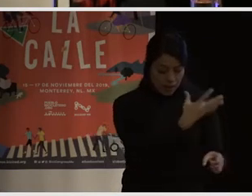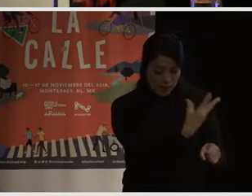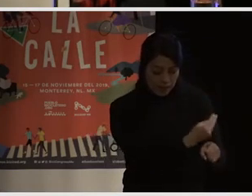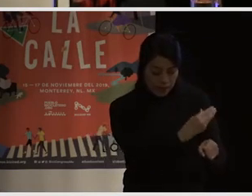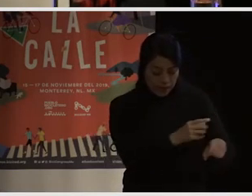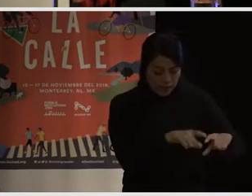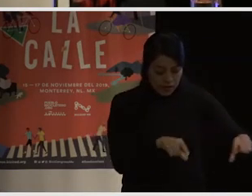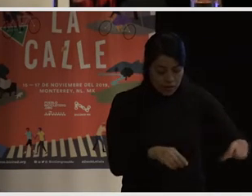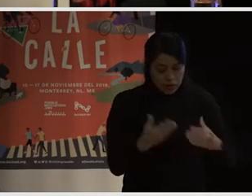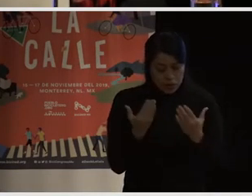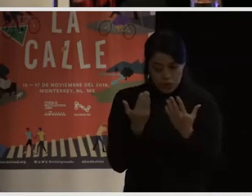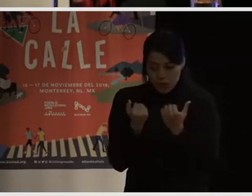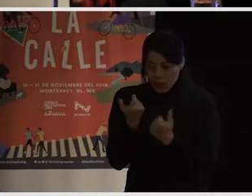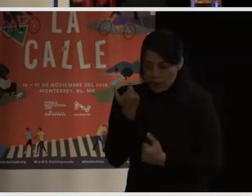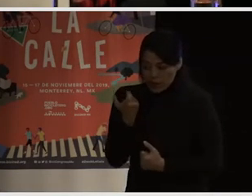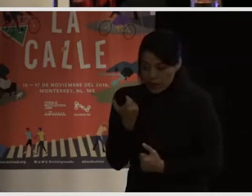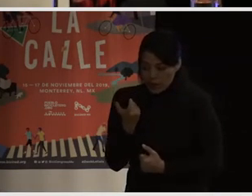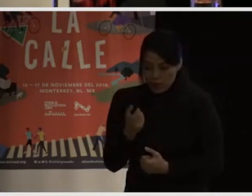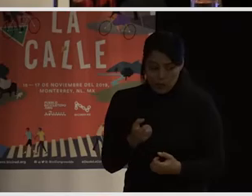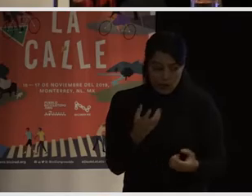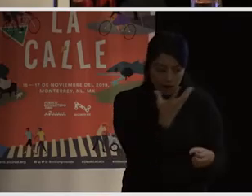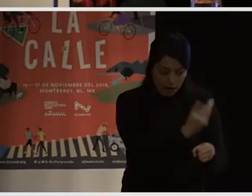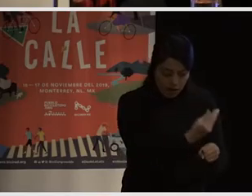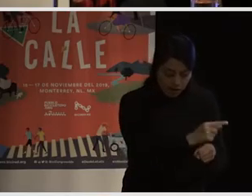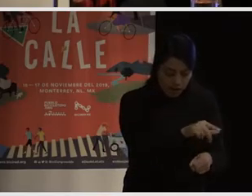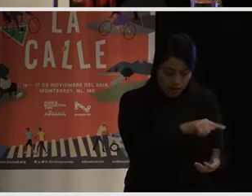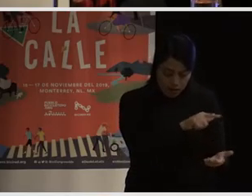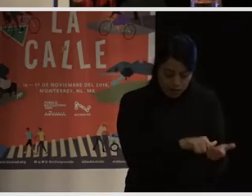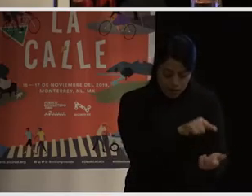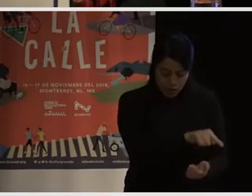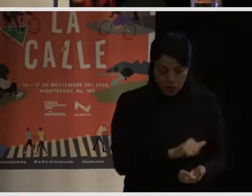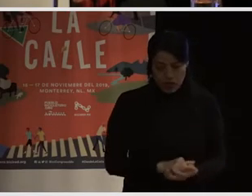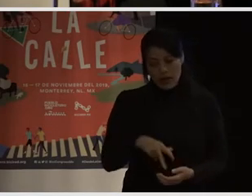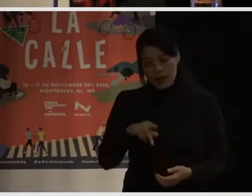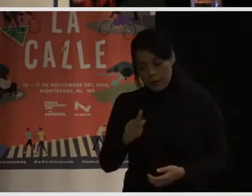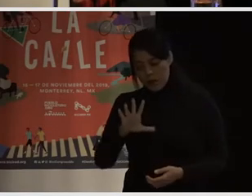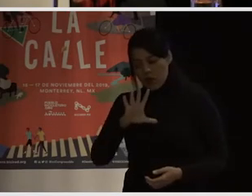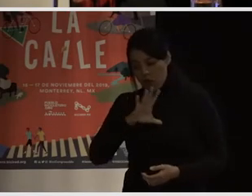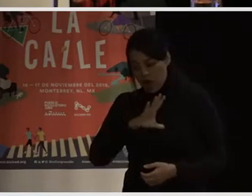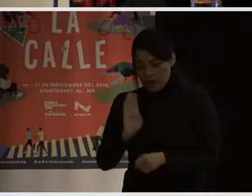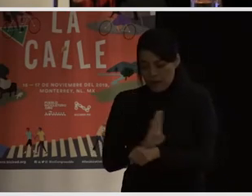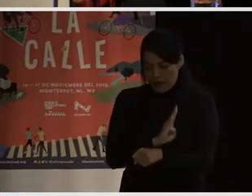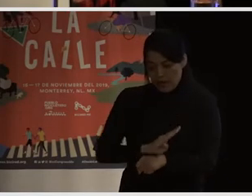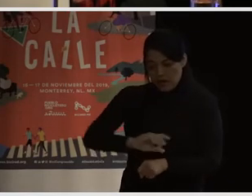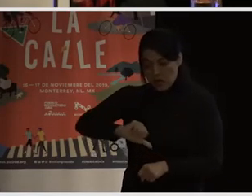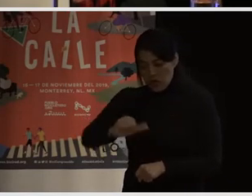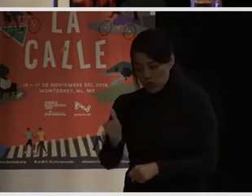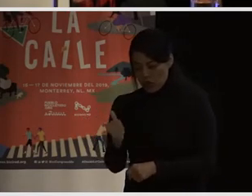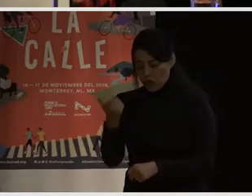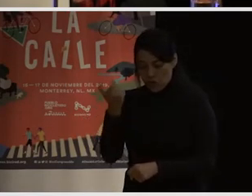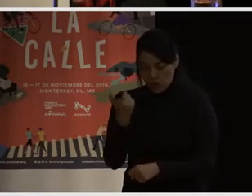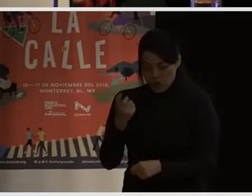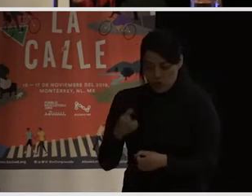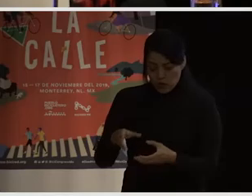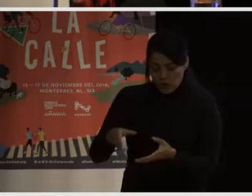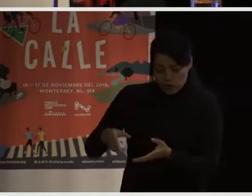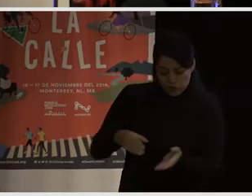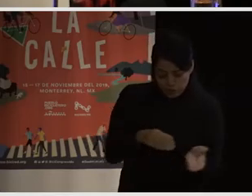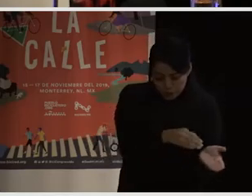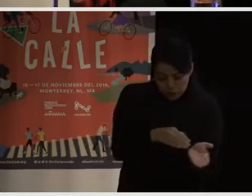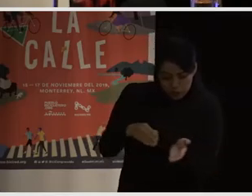no te permiten operarlo ahí pero si hay otras batallas en beneficio de las banquetas que tienen que ver con incluso trabajo que ni